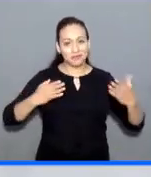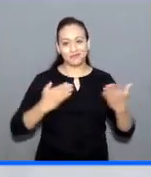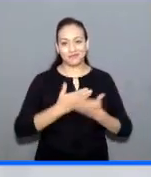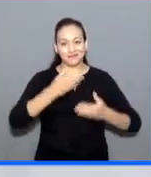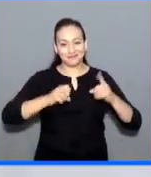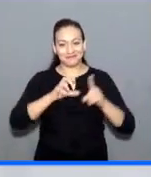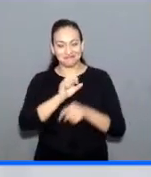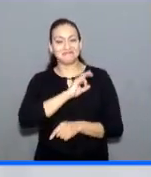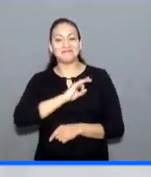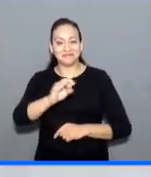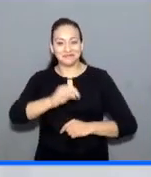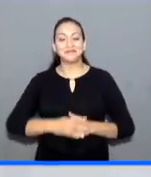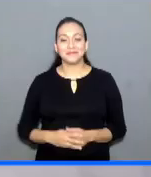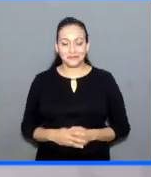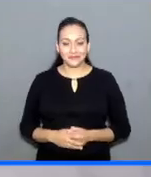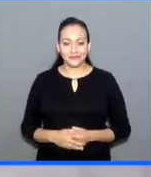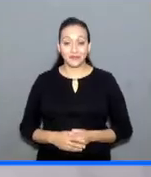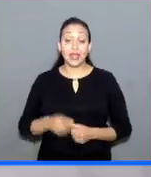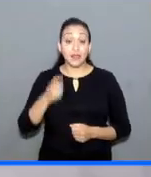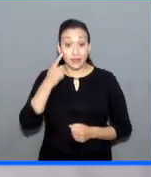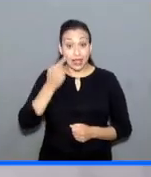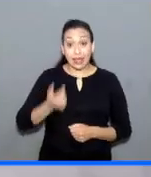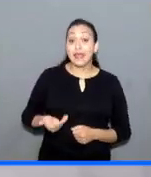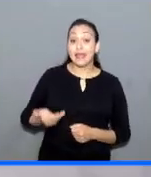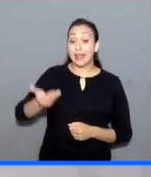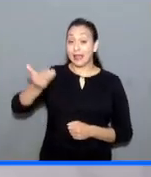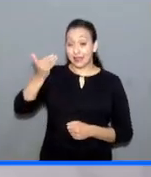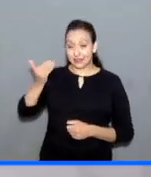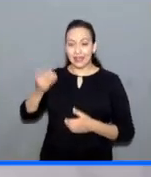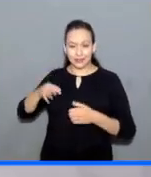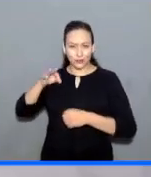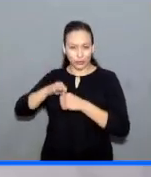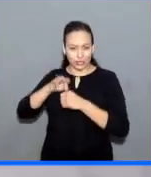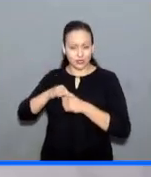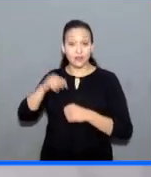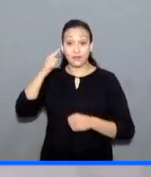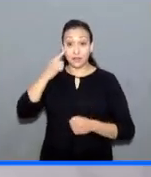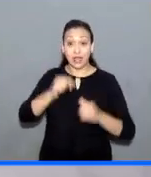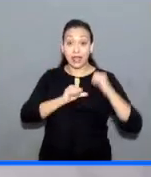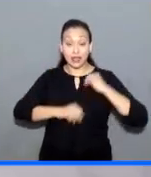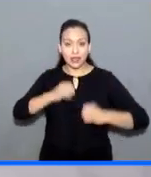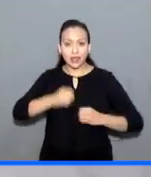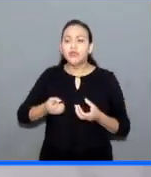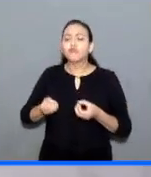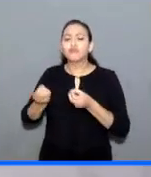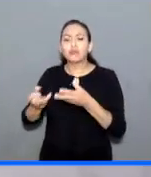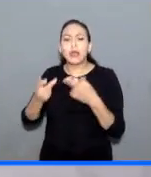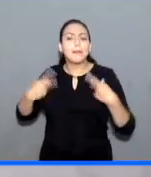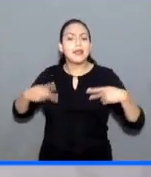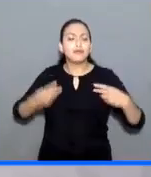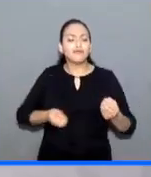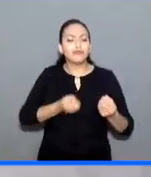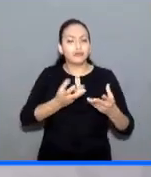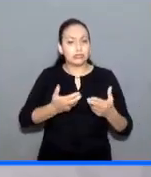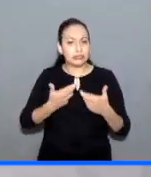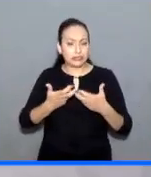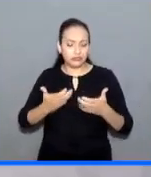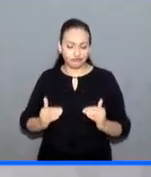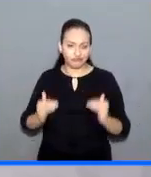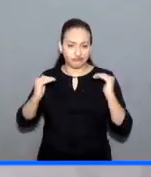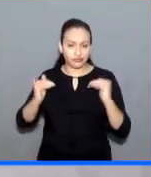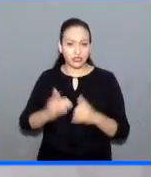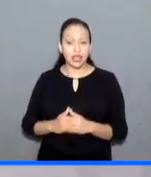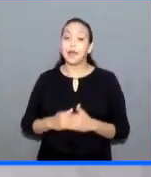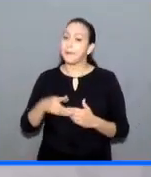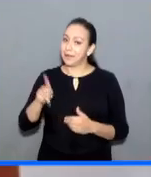Consideró que antes de la elección judicial, el Poder Judicial daba privilegios a unos cuantos, pero el Poder Judicial debe ser para todos y lo